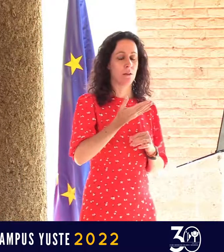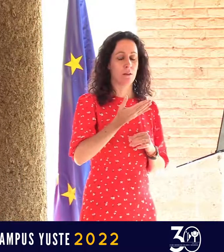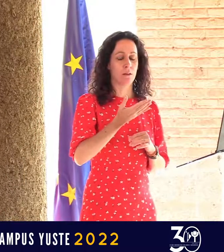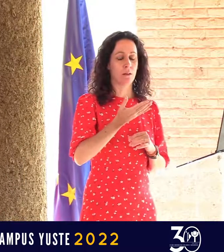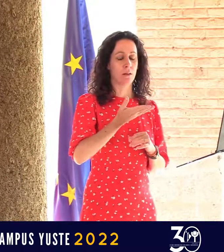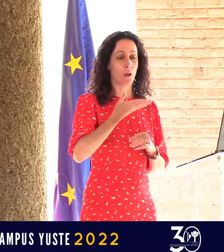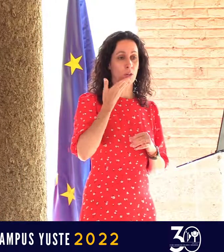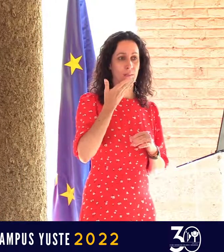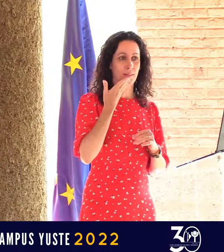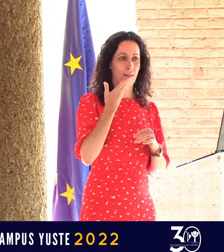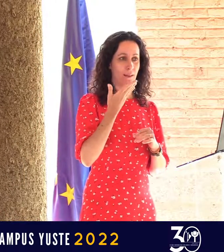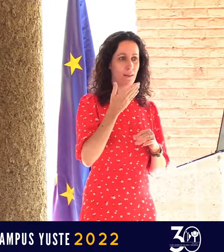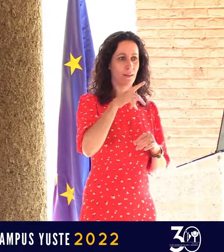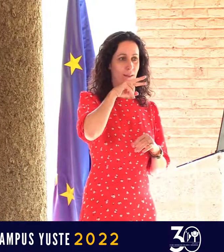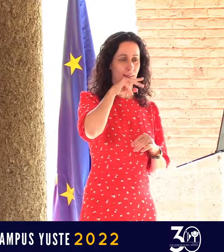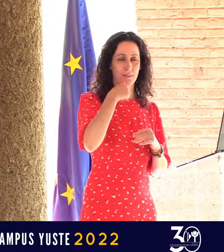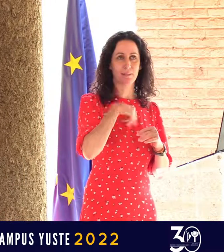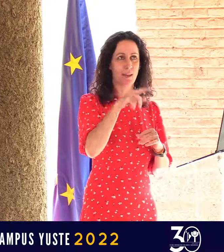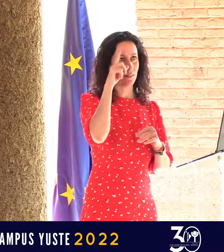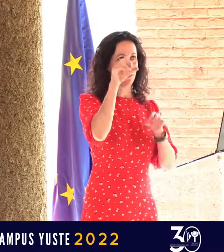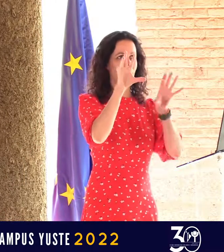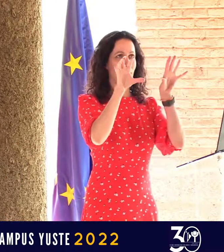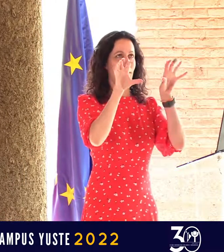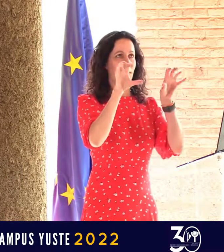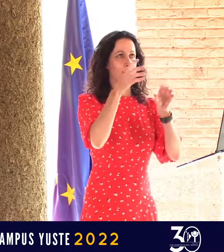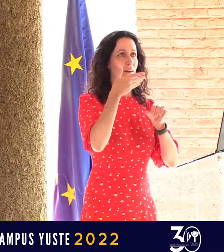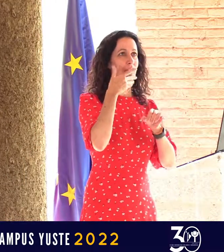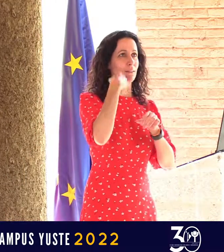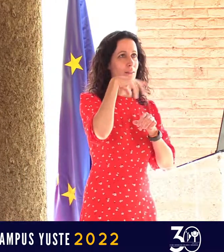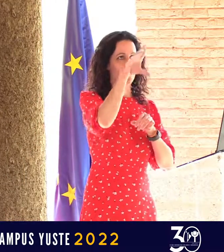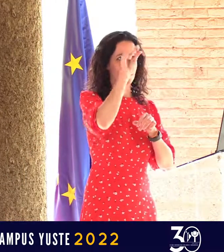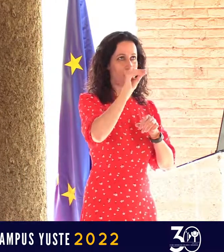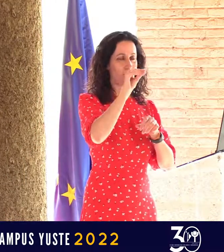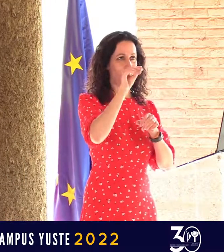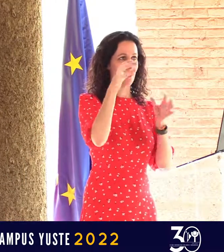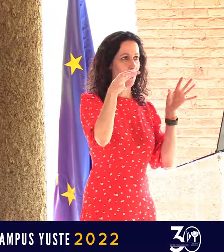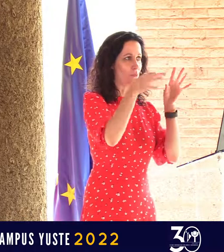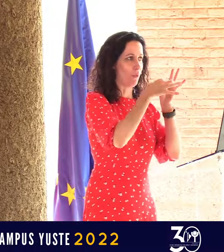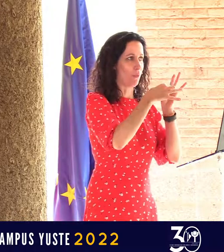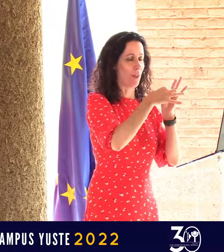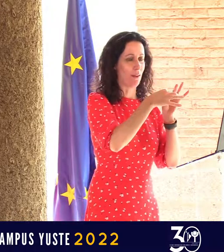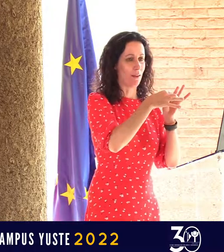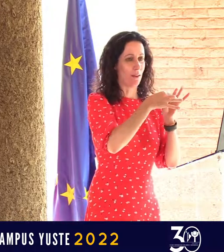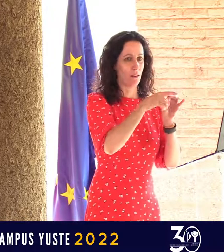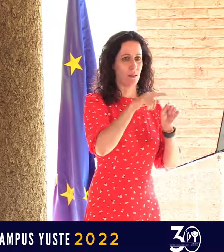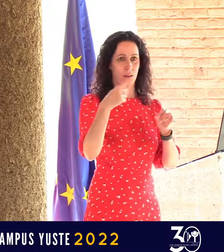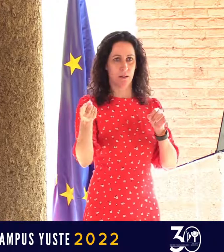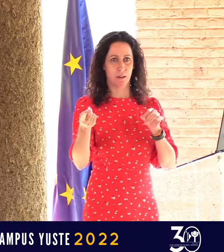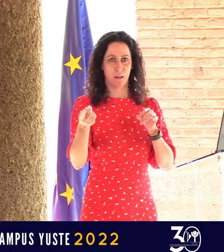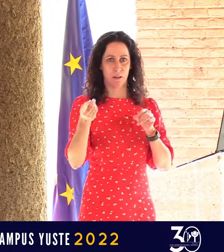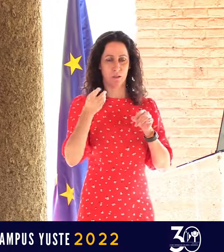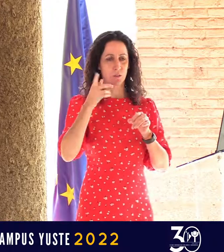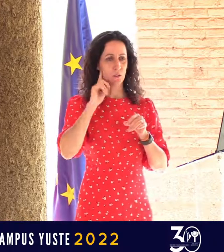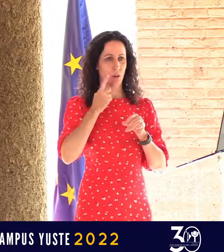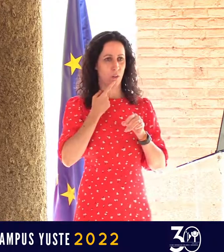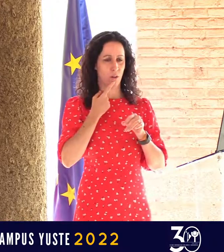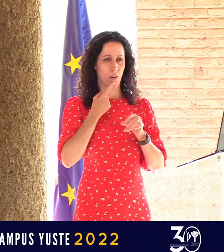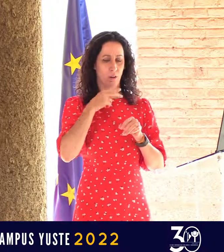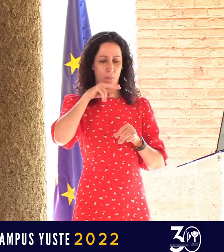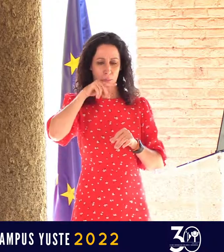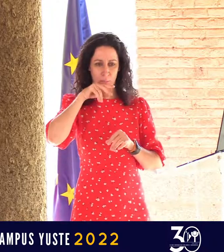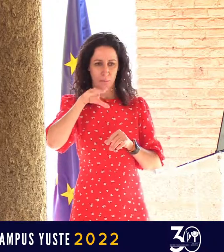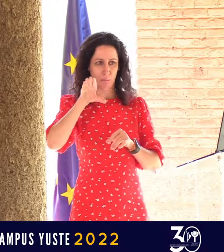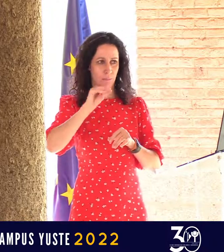mí ha sido el el vídeo muy claro muy explicativo las personas oyentes aprendemos escuchando lo que nos van diciendo y asociamos la idea a